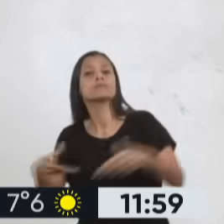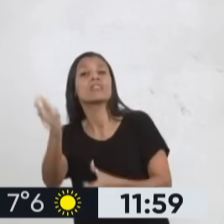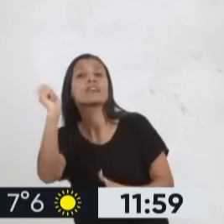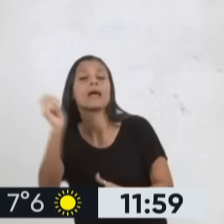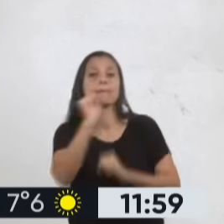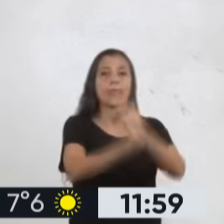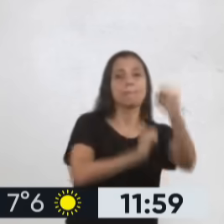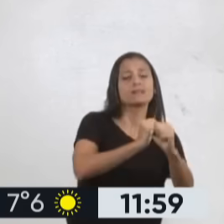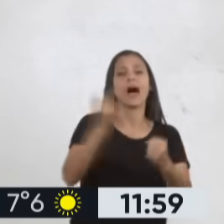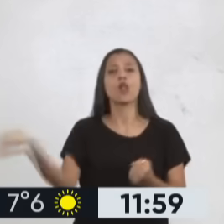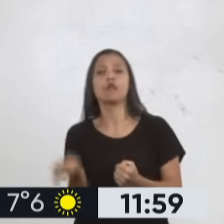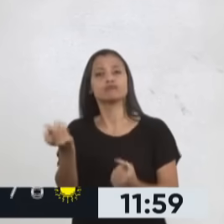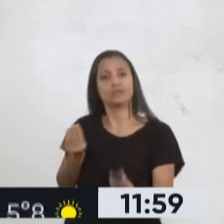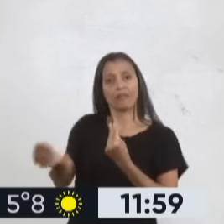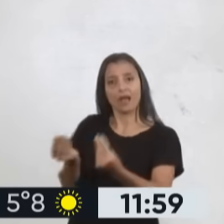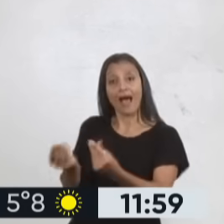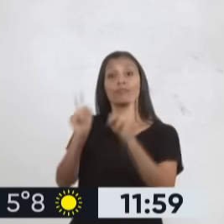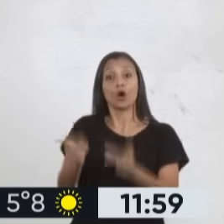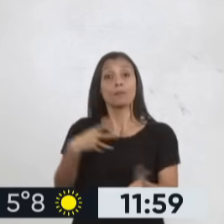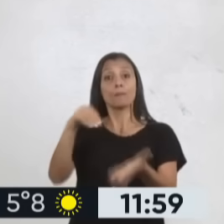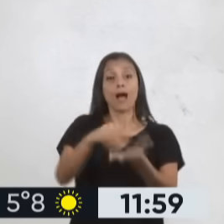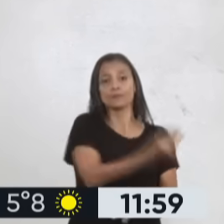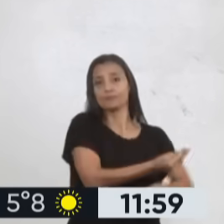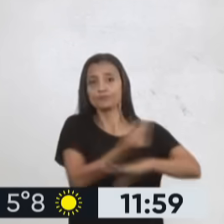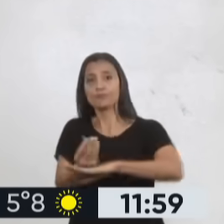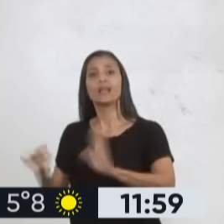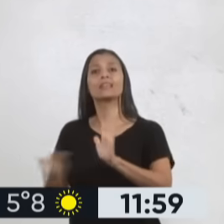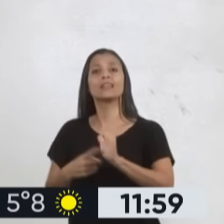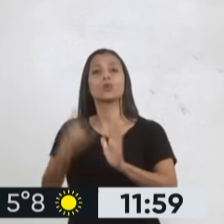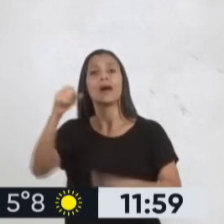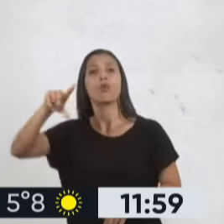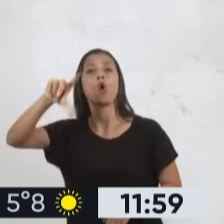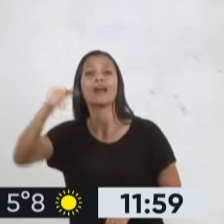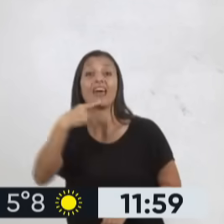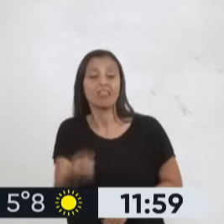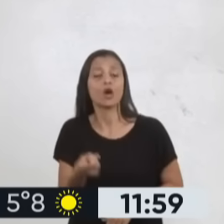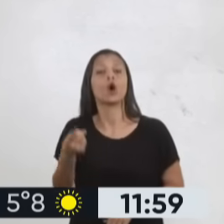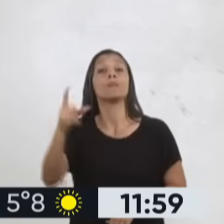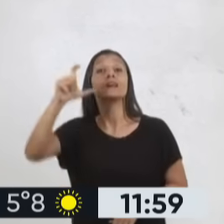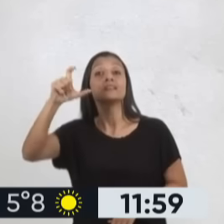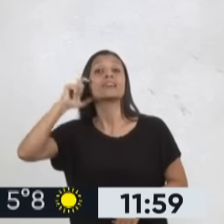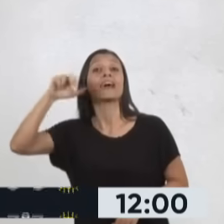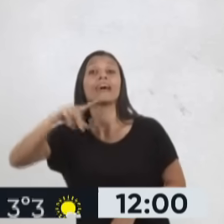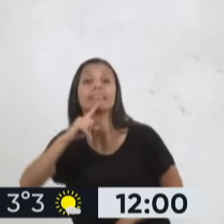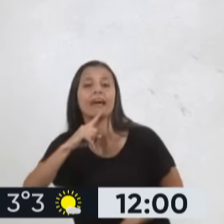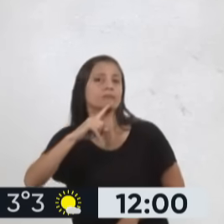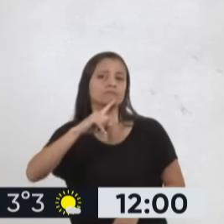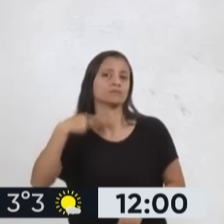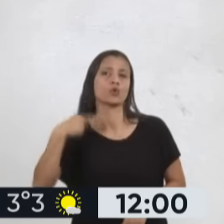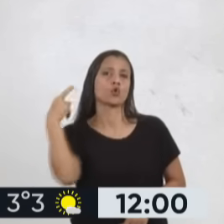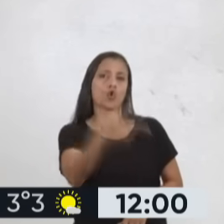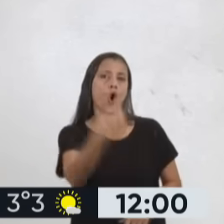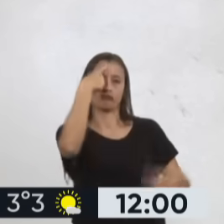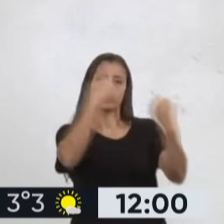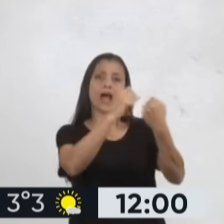empresarios y sindicatos, y fue el titular de la UOCRA el que indicó que la CGT está en contra, como habían anticipado, de la reforma laboral. ¿El